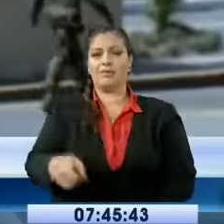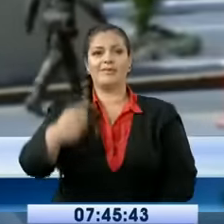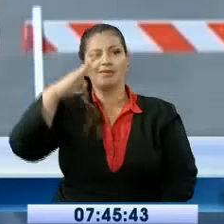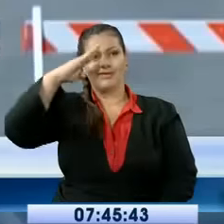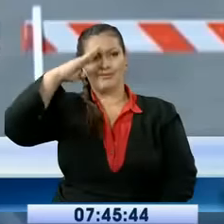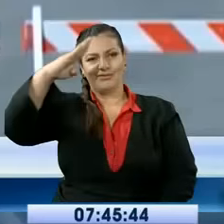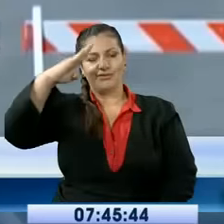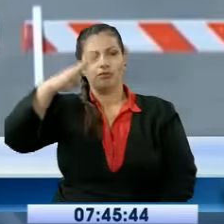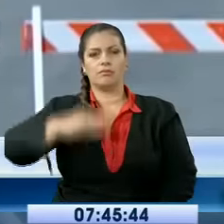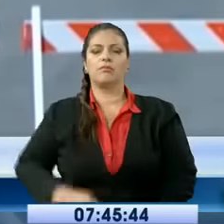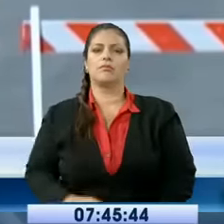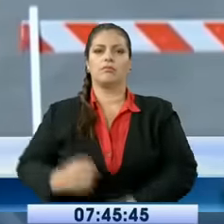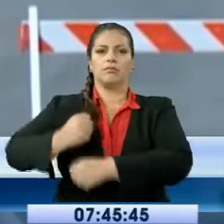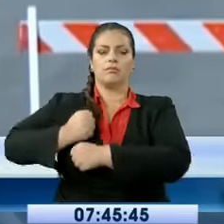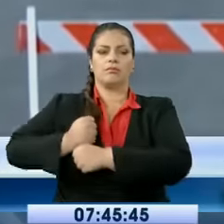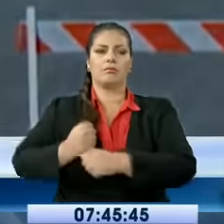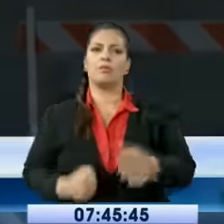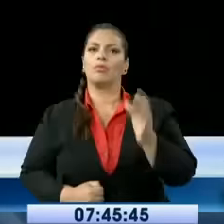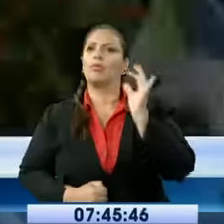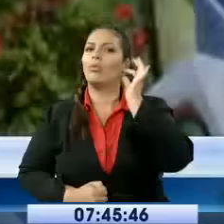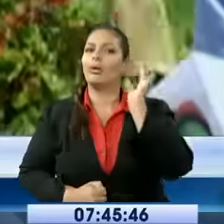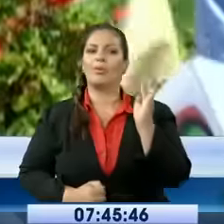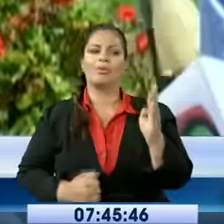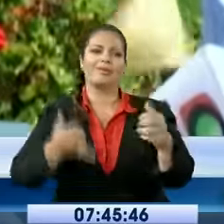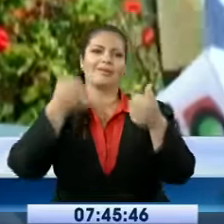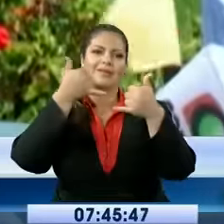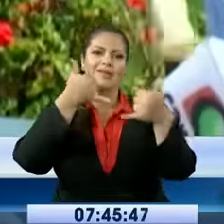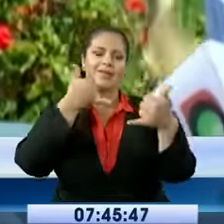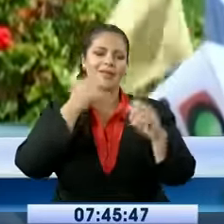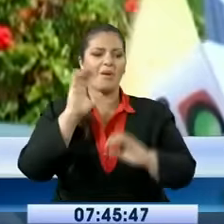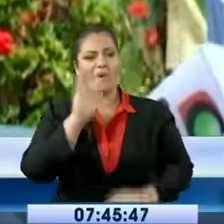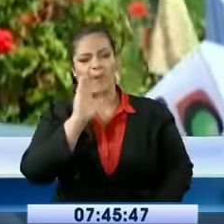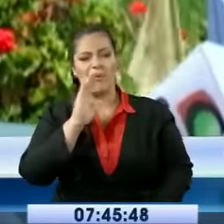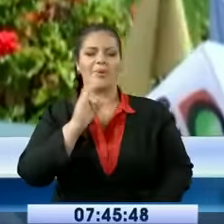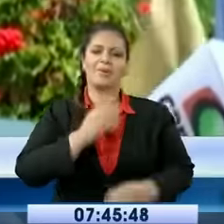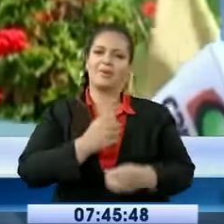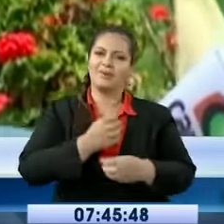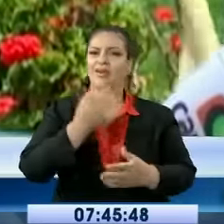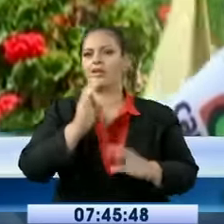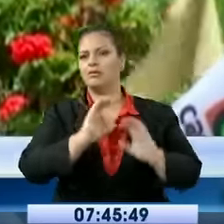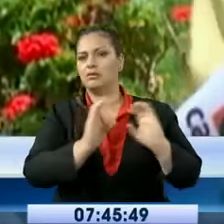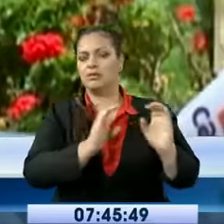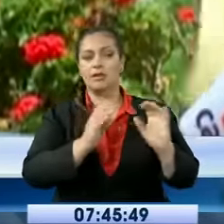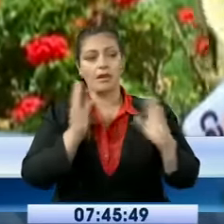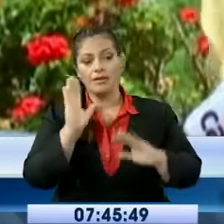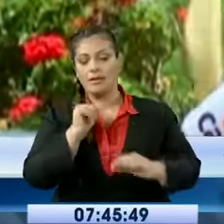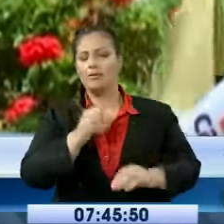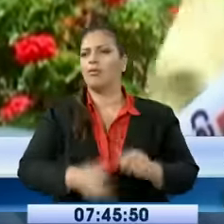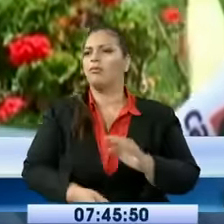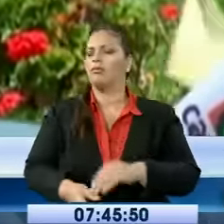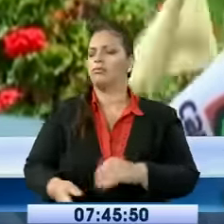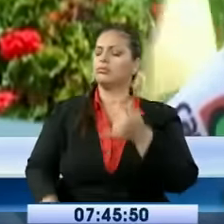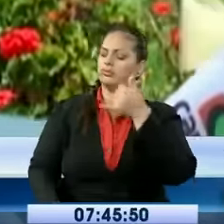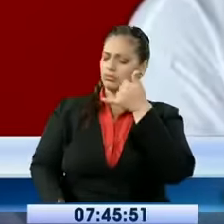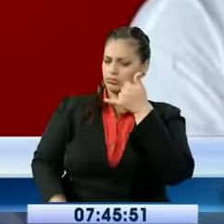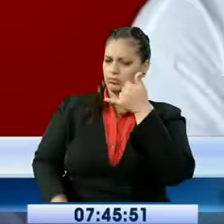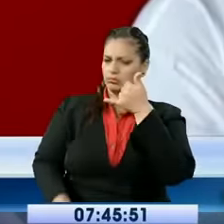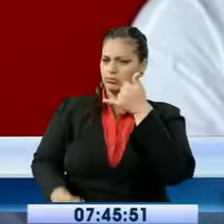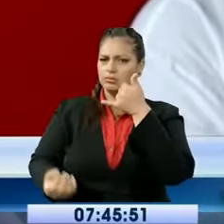para decir que murió en una explosión. Fue algo alarmante, algo que no nadie puede coger y recibir una noticia de